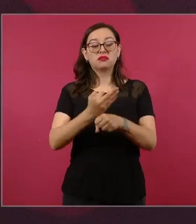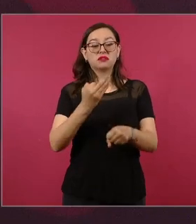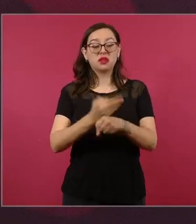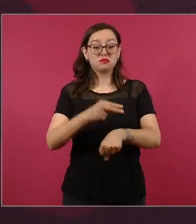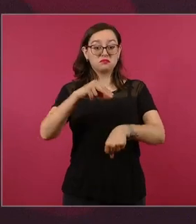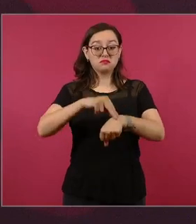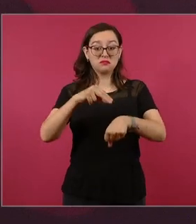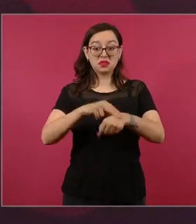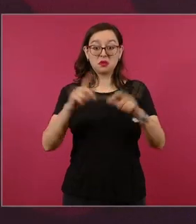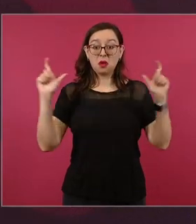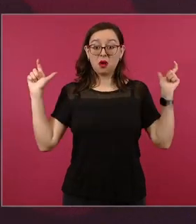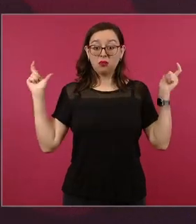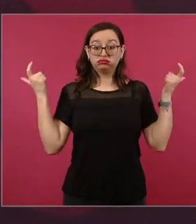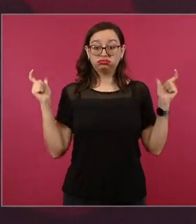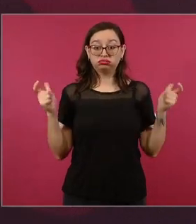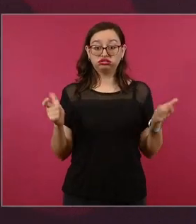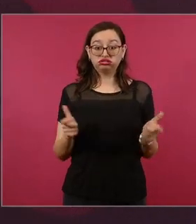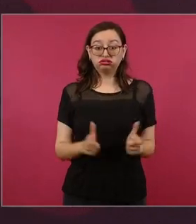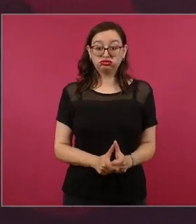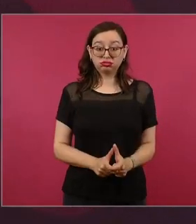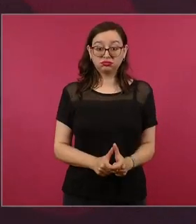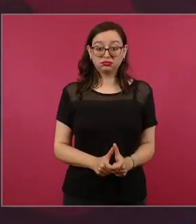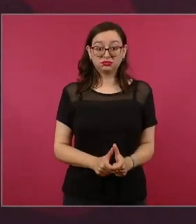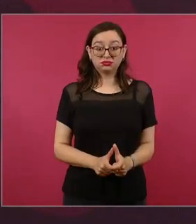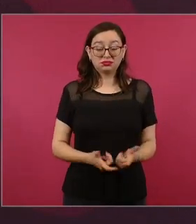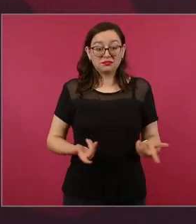Hacia allá nos llevaron.